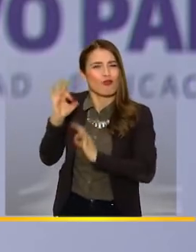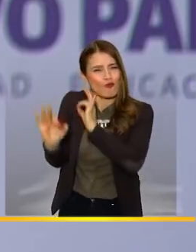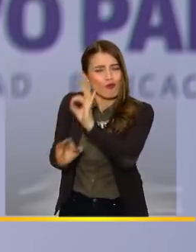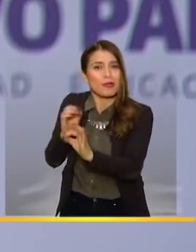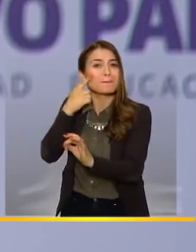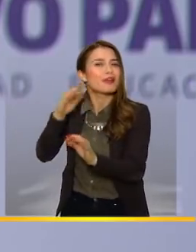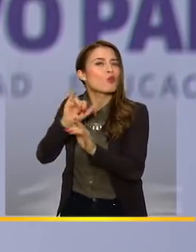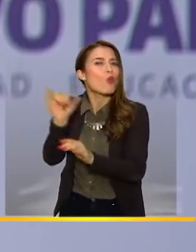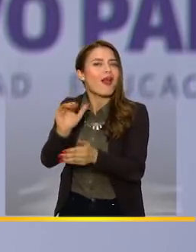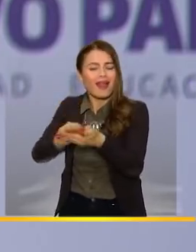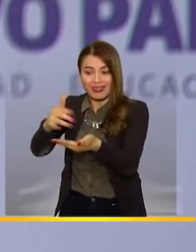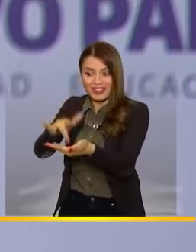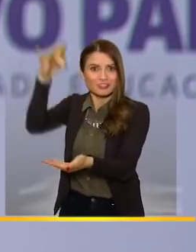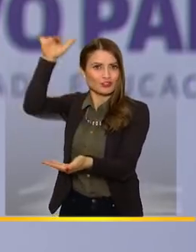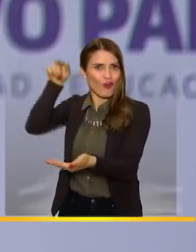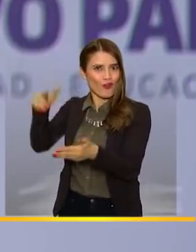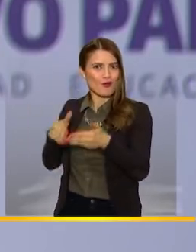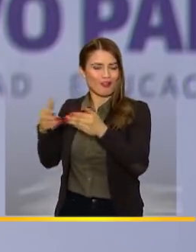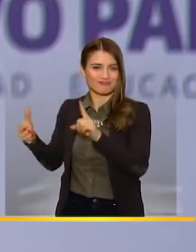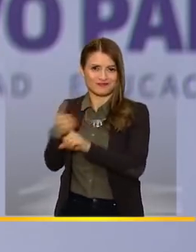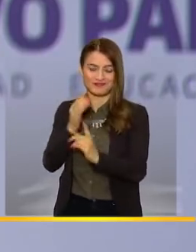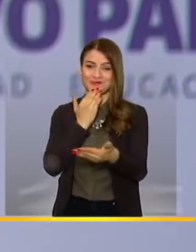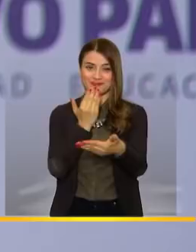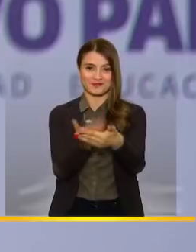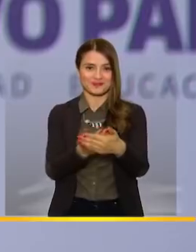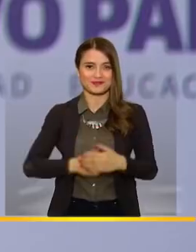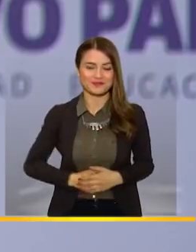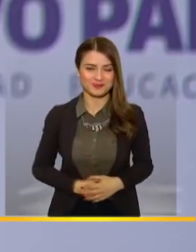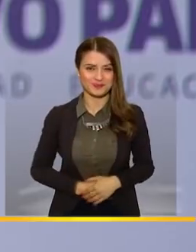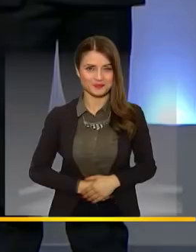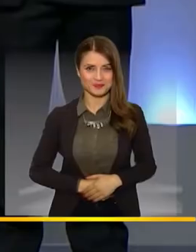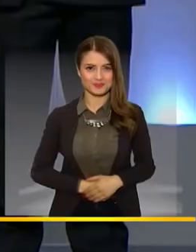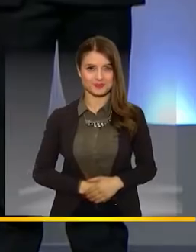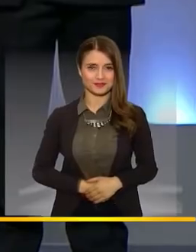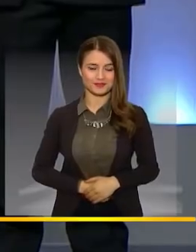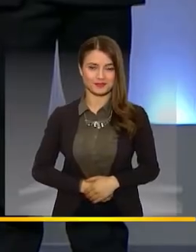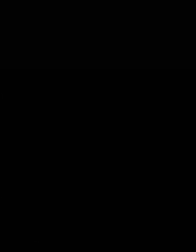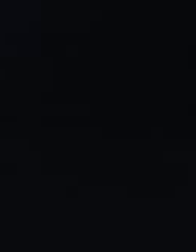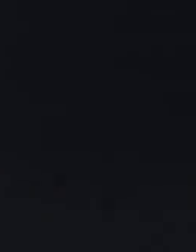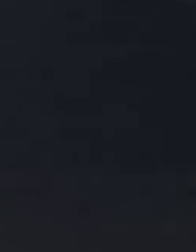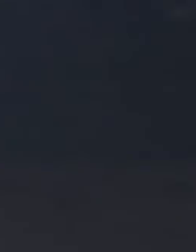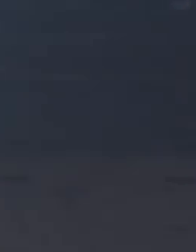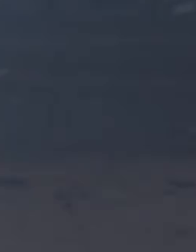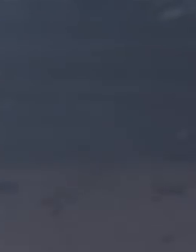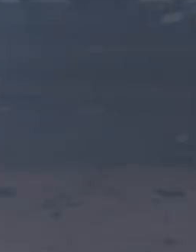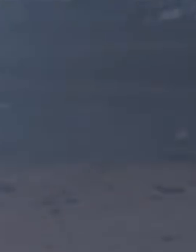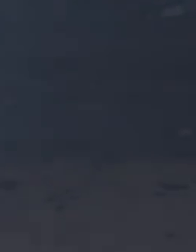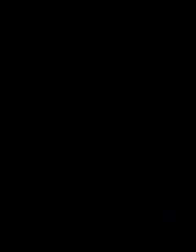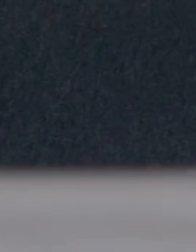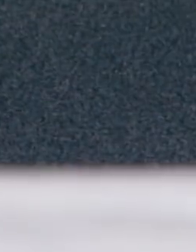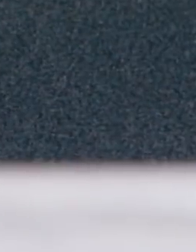este tesoro del galeón que descubrimos. Muchas gracias.